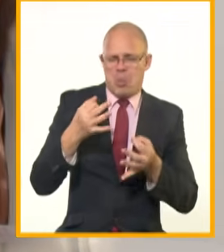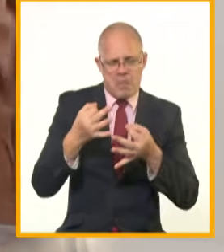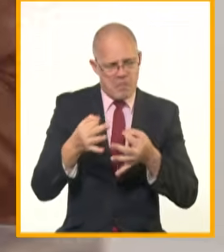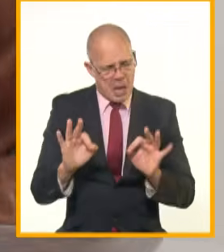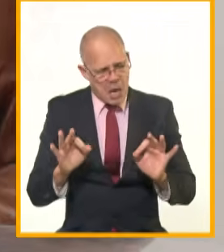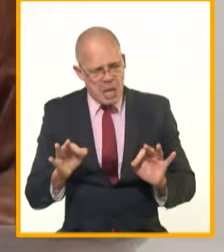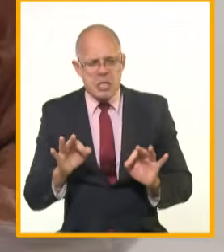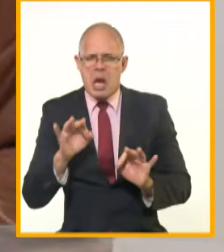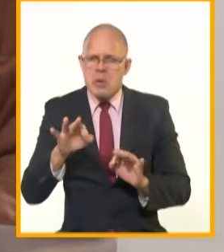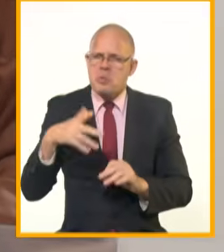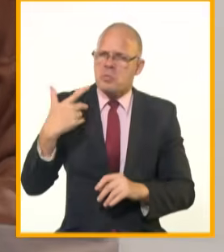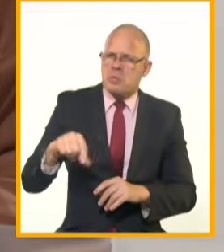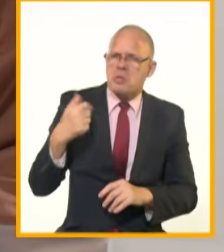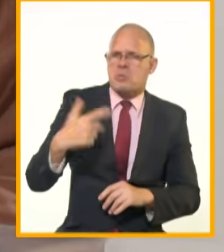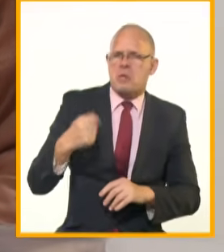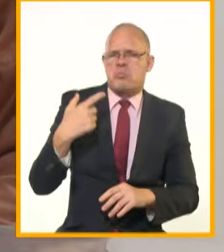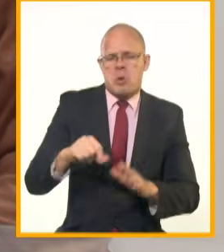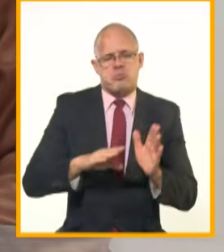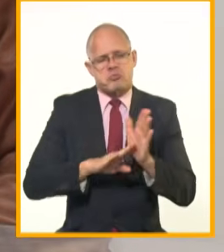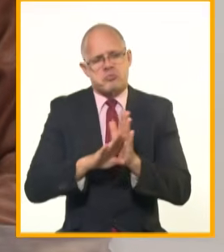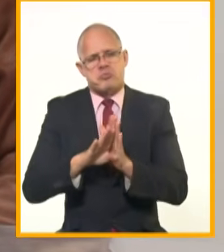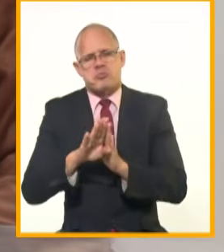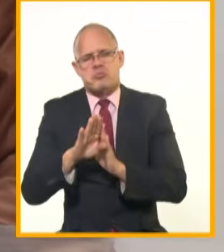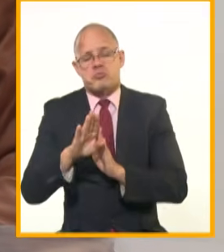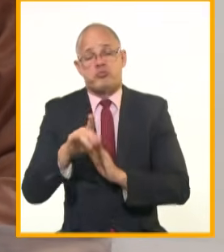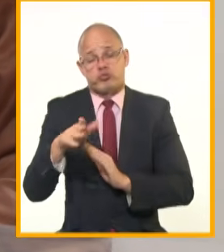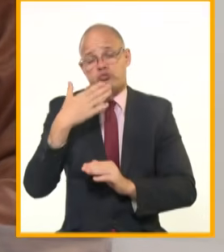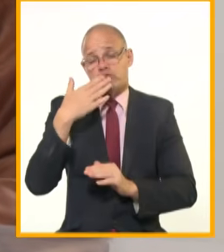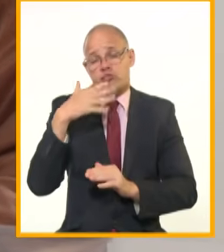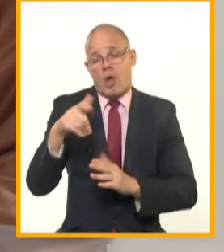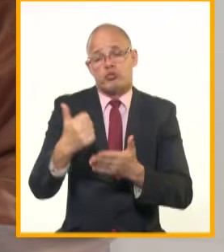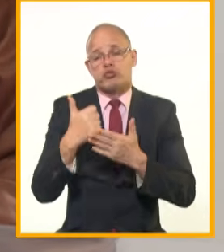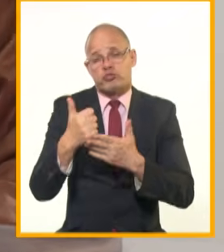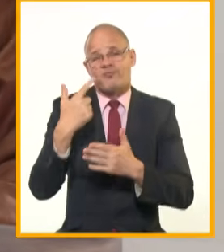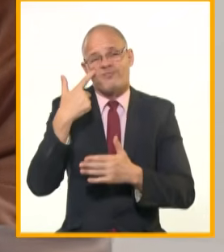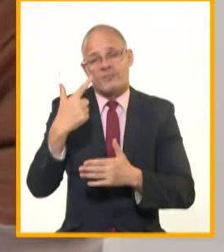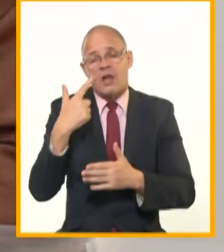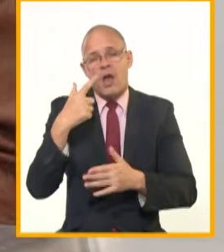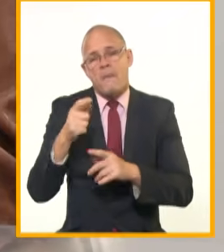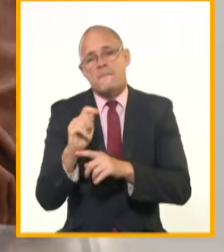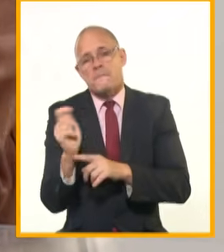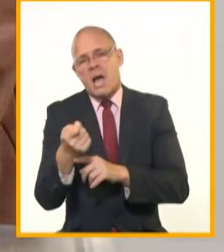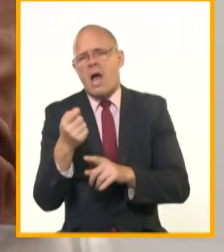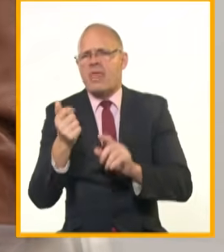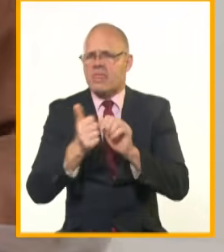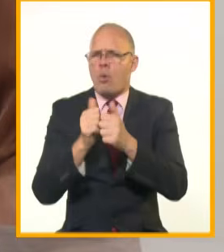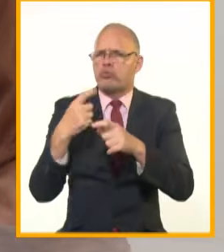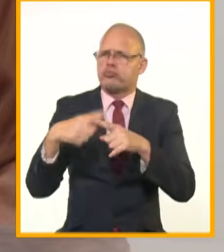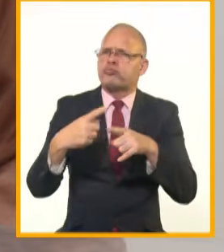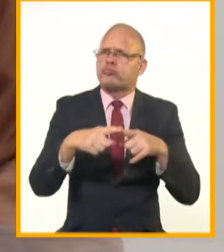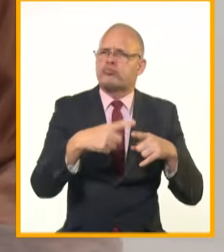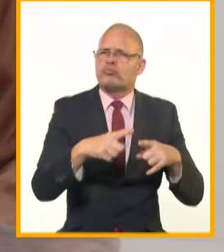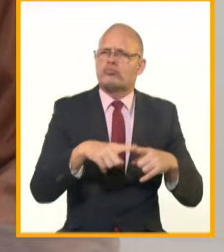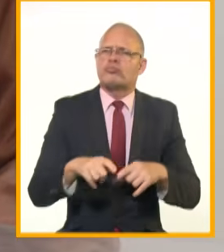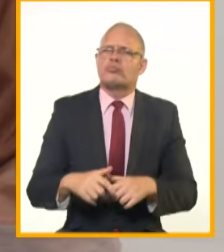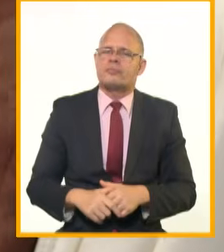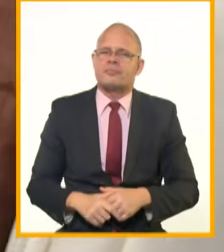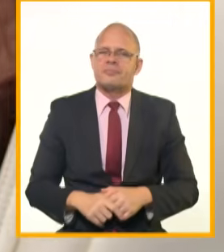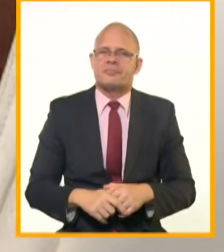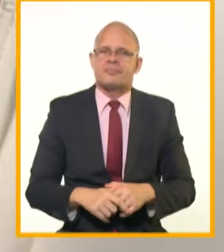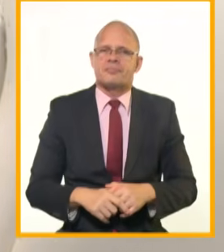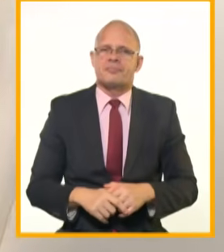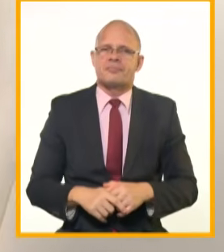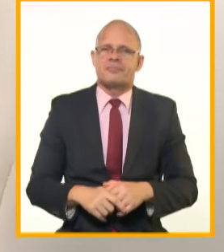sacrificio. Creo que también nuestros deportistas han jugado un papel importante, no solo en el béisbol, sino en muchos deportes, para la identidad de la Artemiseña. Yo creo que también esas